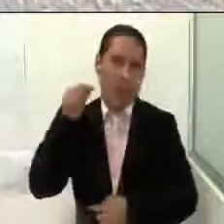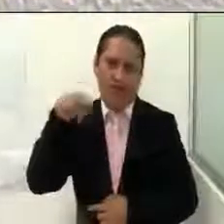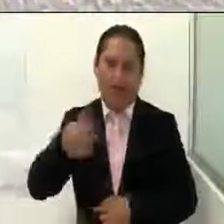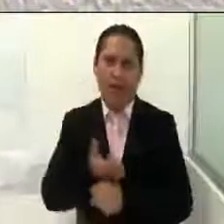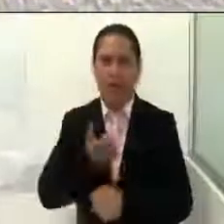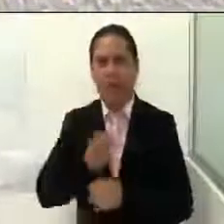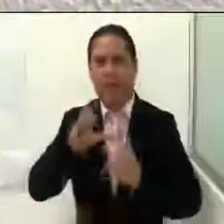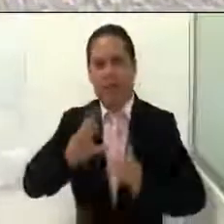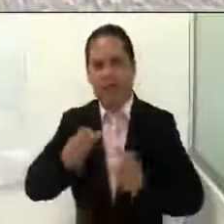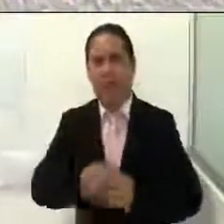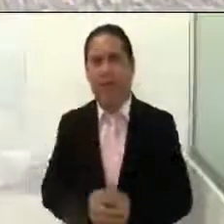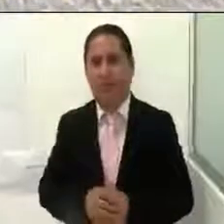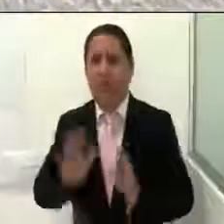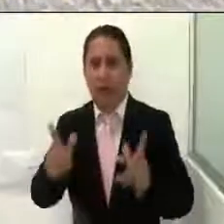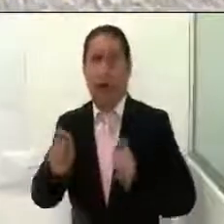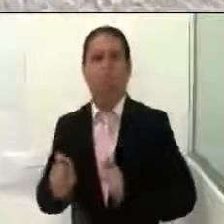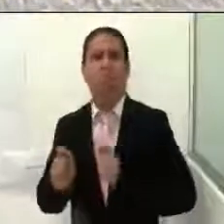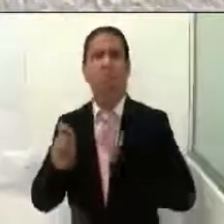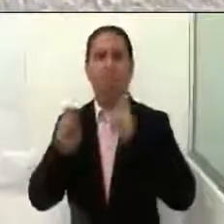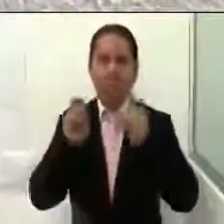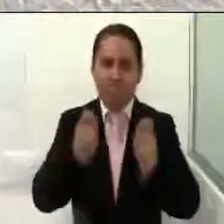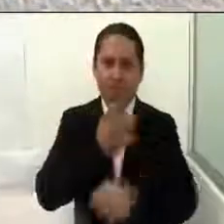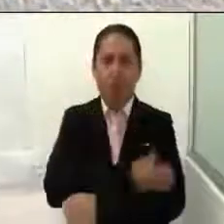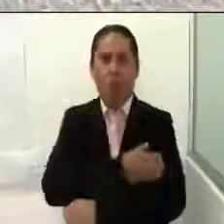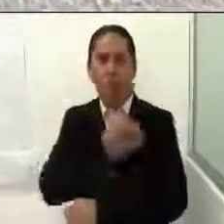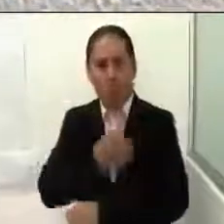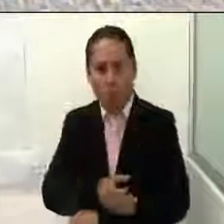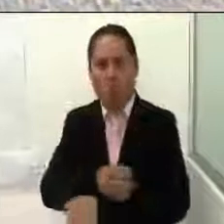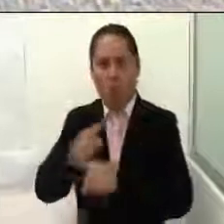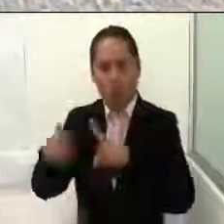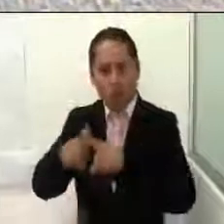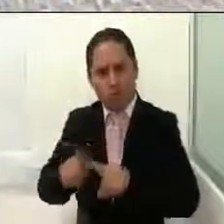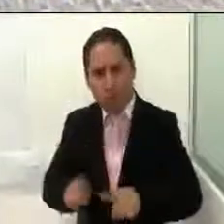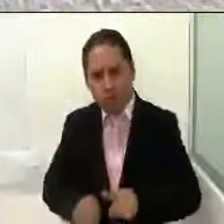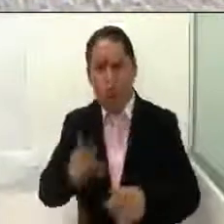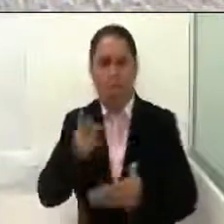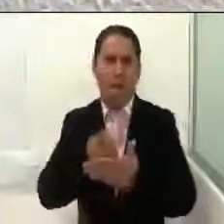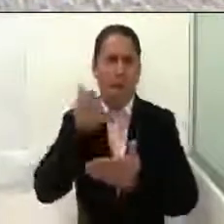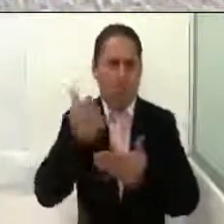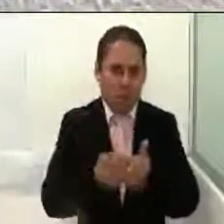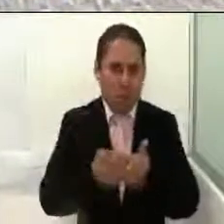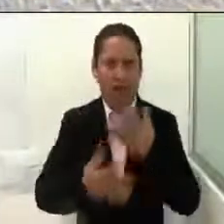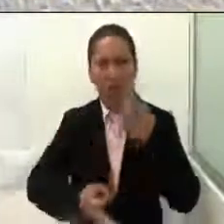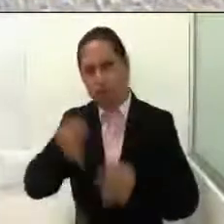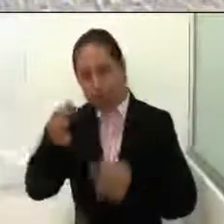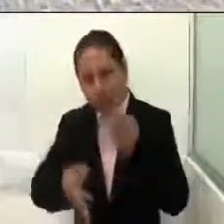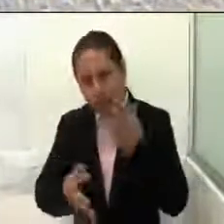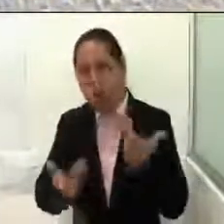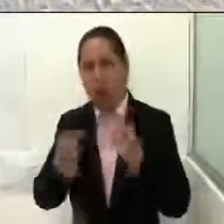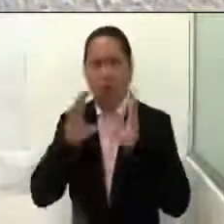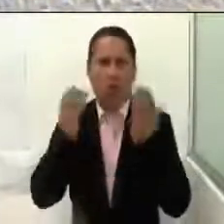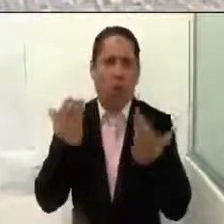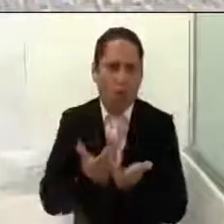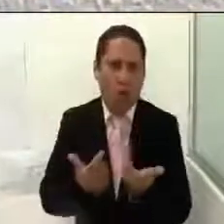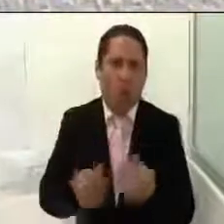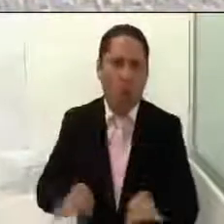has llevado el acompañamiento de diversas proyectos legislativos y nos queda claro en el